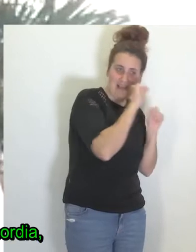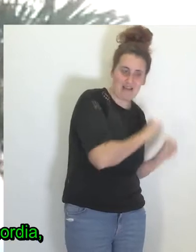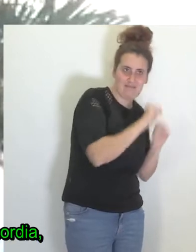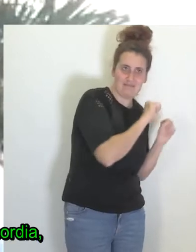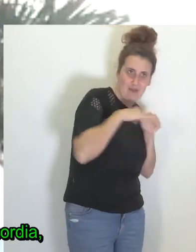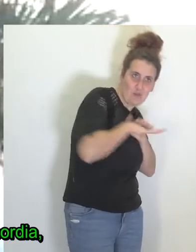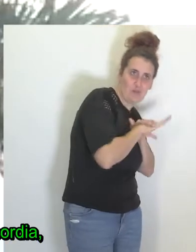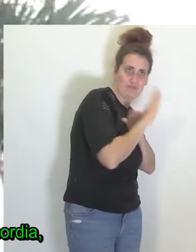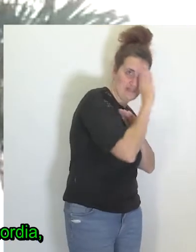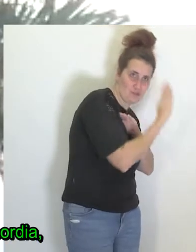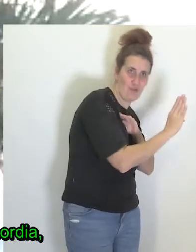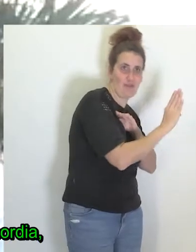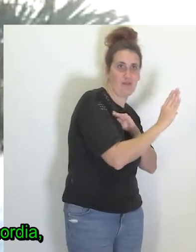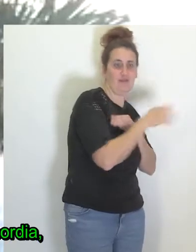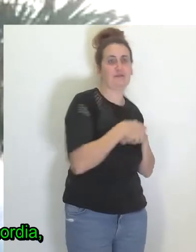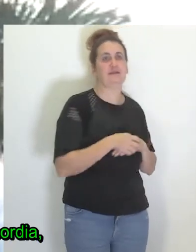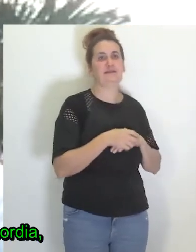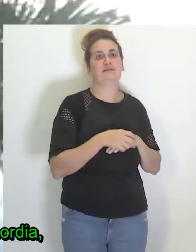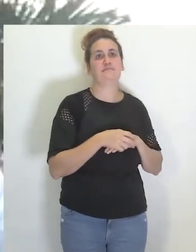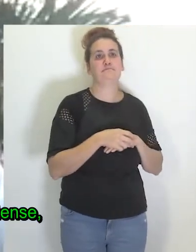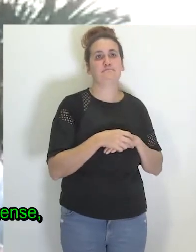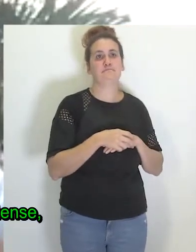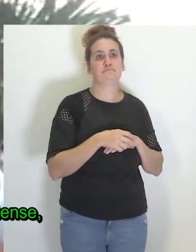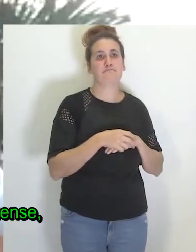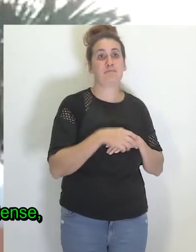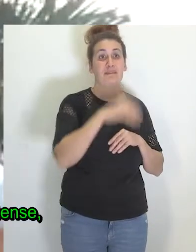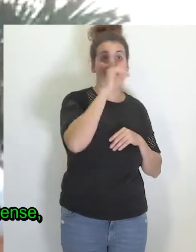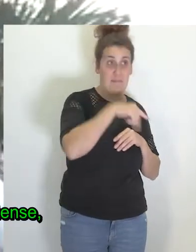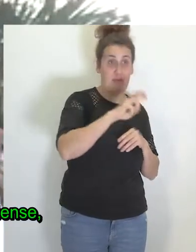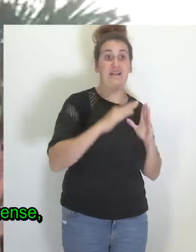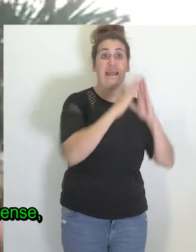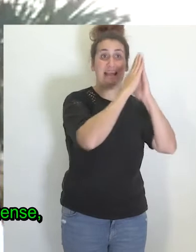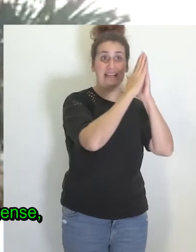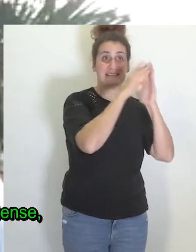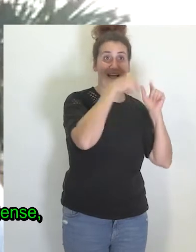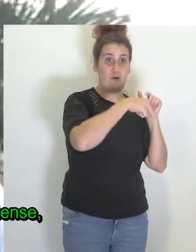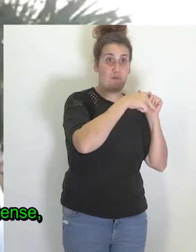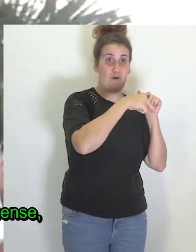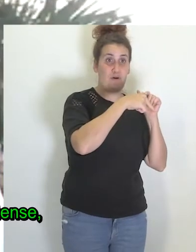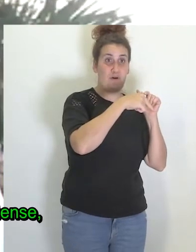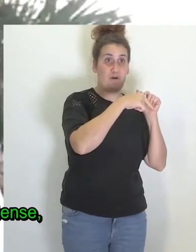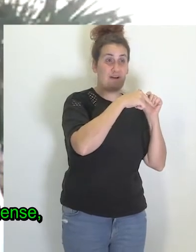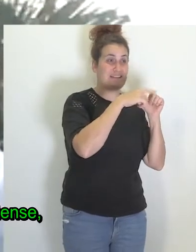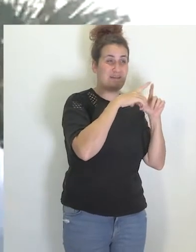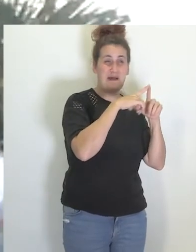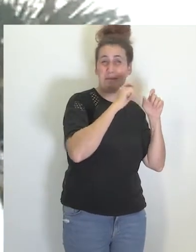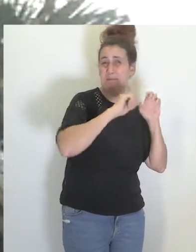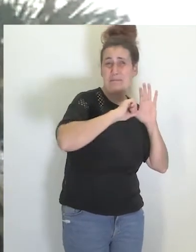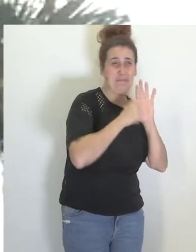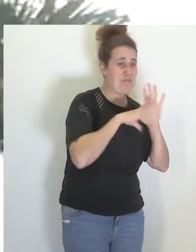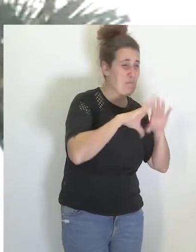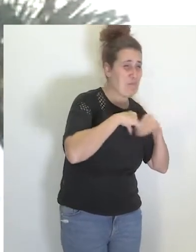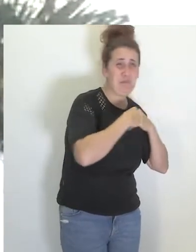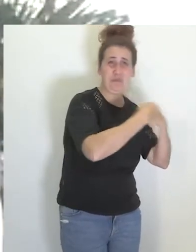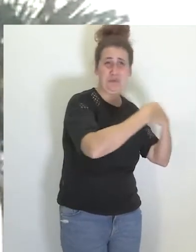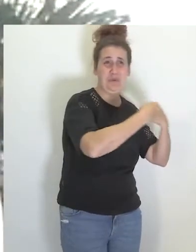Cuando vimos el ataque en la Iglesia de la Divina Misericordia, que quedó, como decimos en nicaragüense, pasconeada, o sea,